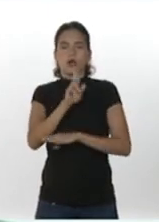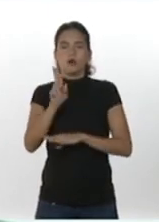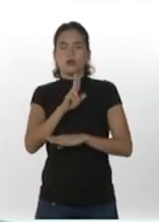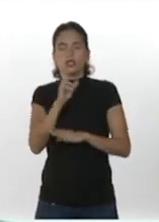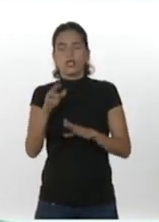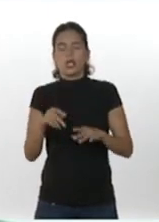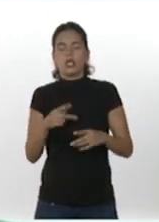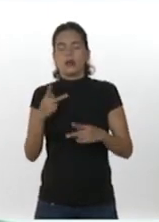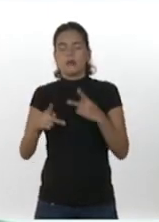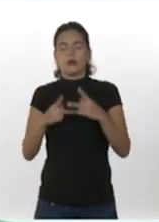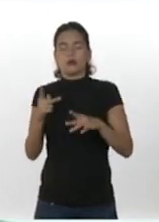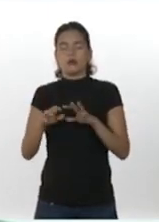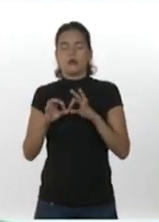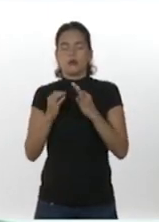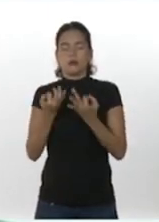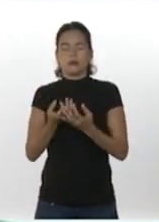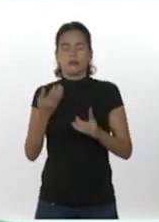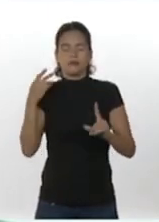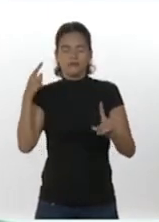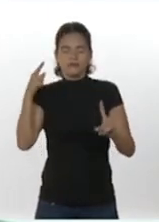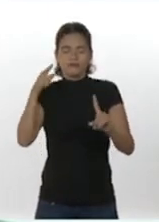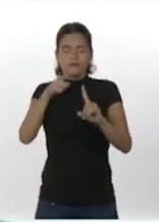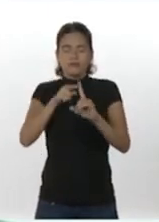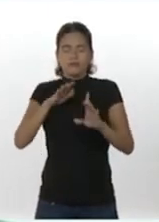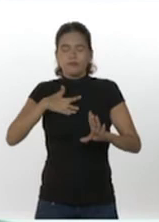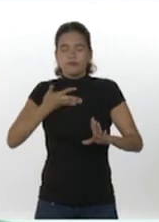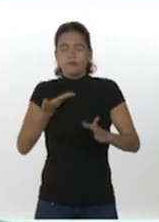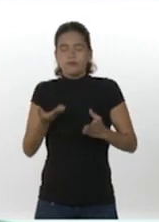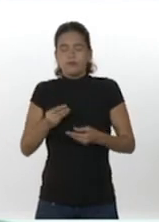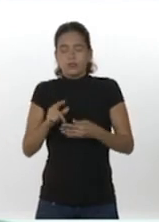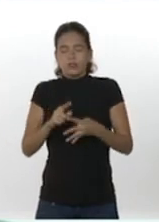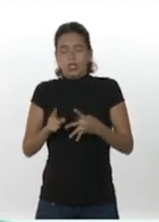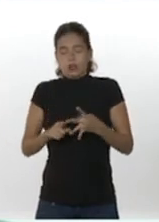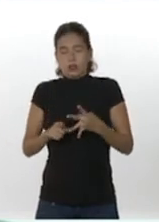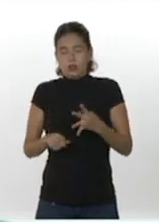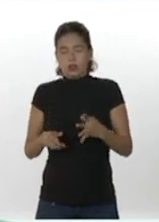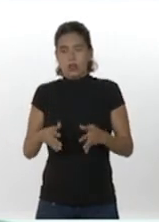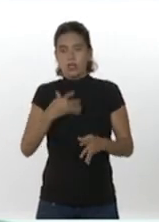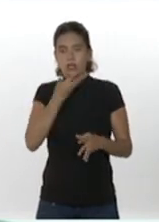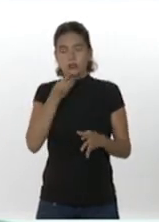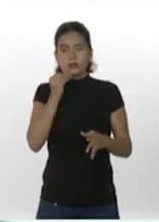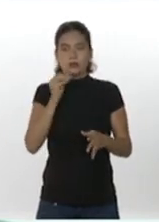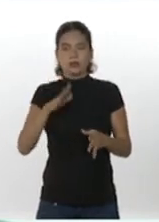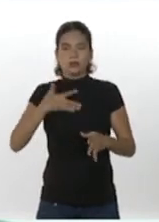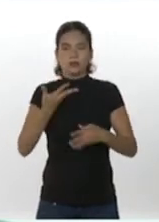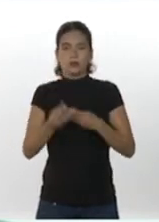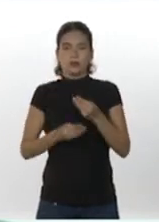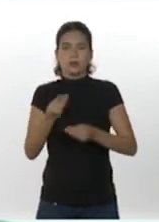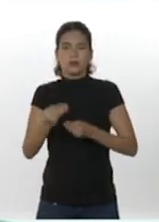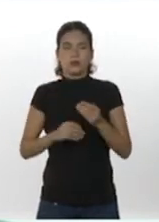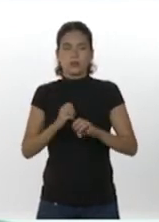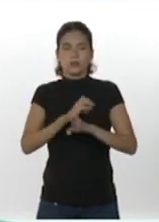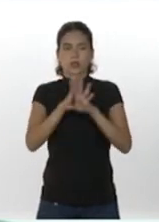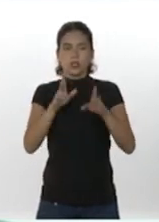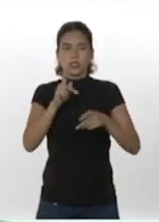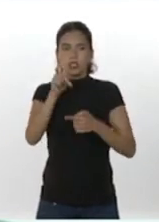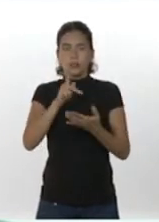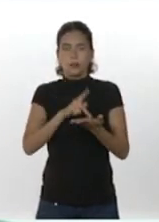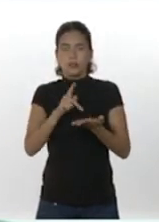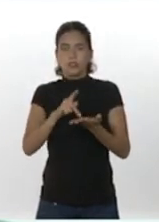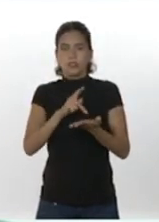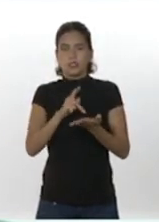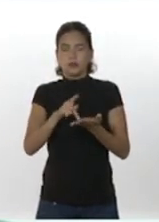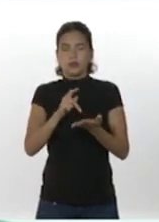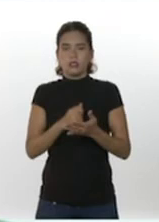producción familiar como un enfoque que se le puede dar a los emprendimientos que pudieran surgir. Importante hacer el énfasis de que este participante